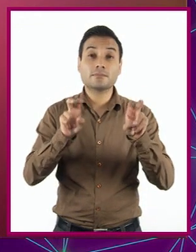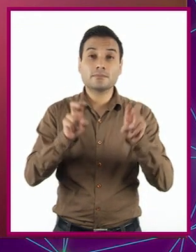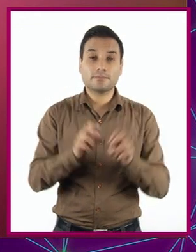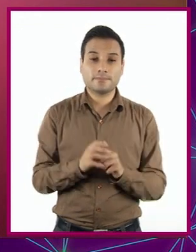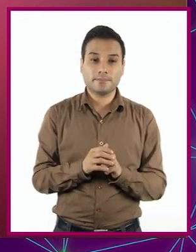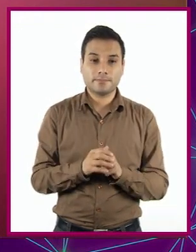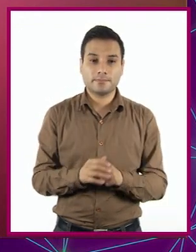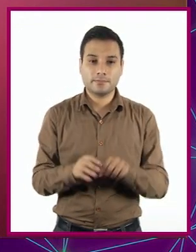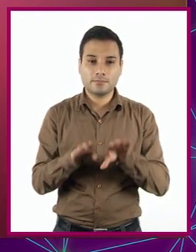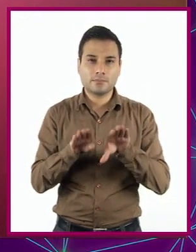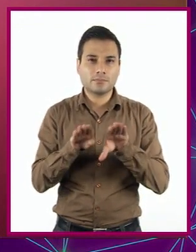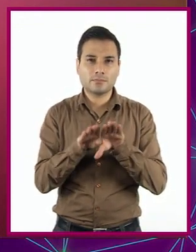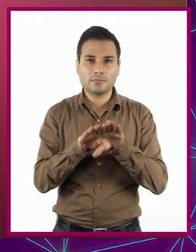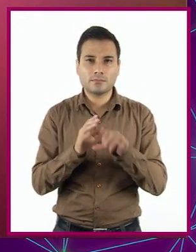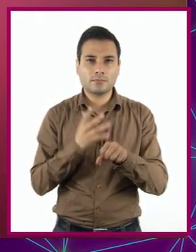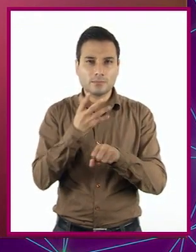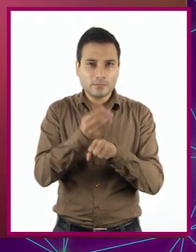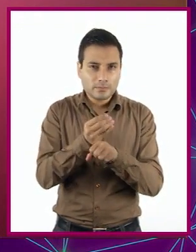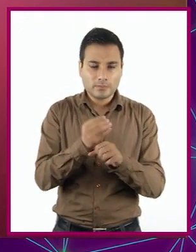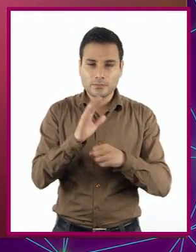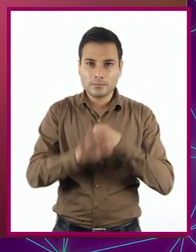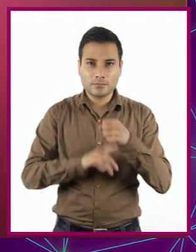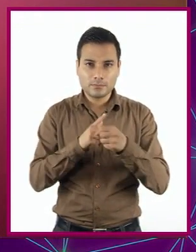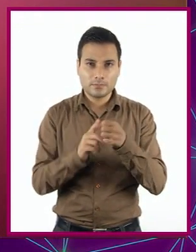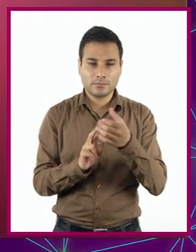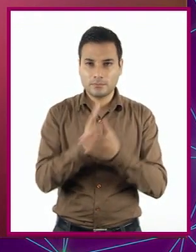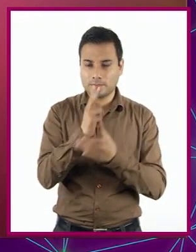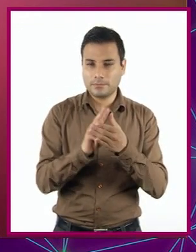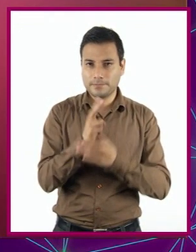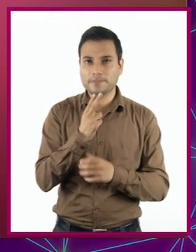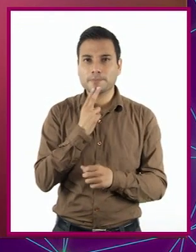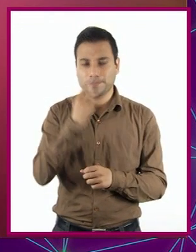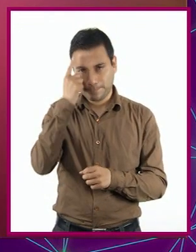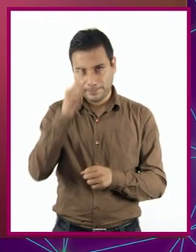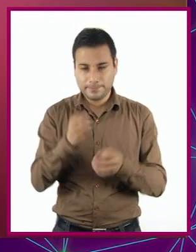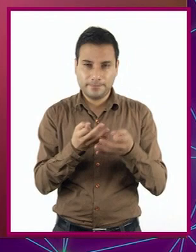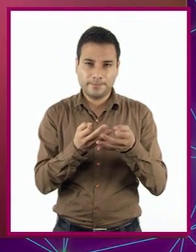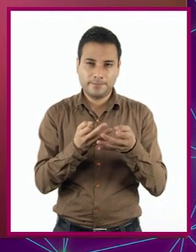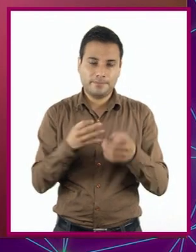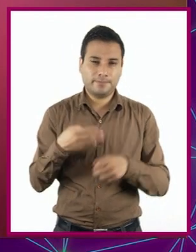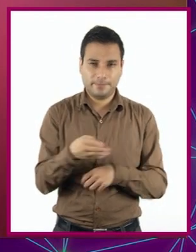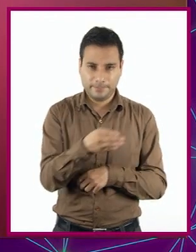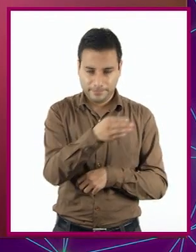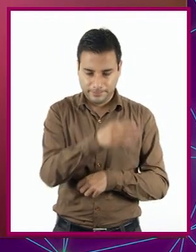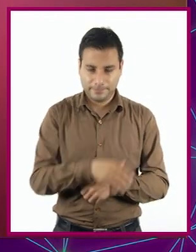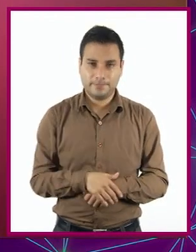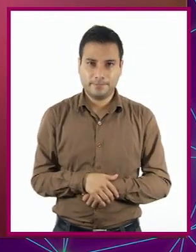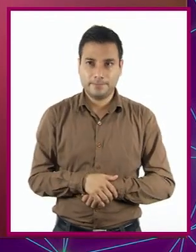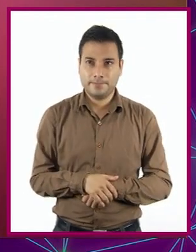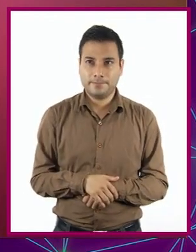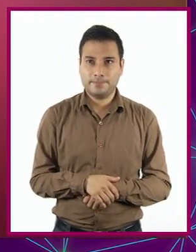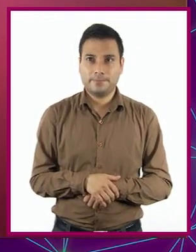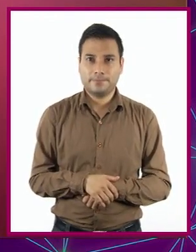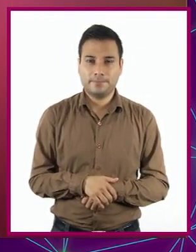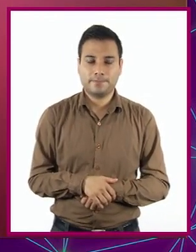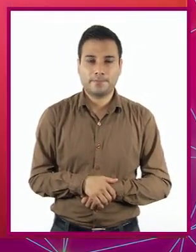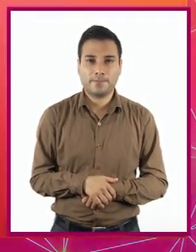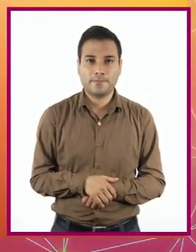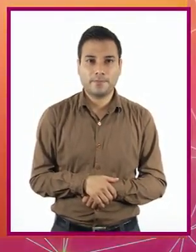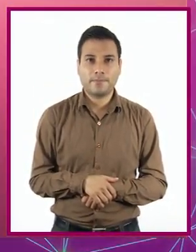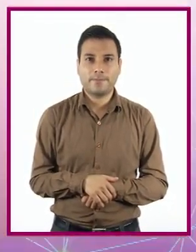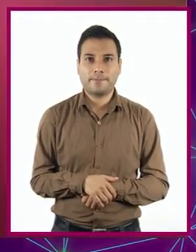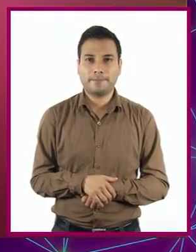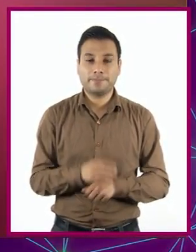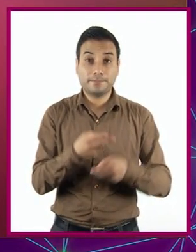bioremediación y la biología molecular y probióticos utilizados en el cultivo de peces de alto valor nutrimental para la pesca artesanal.